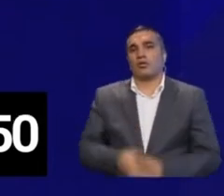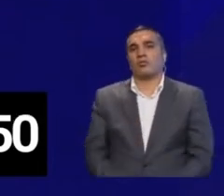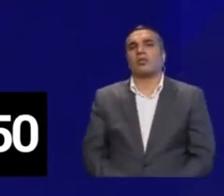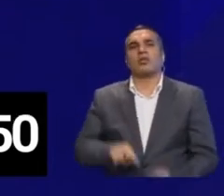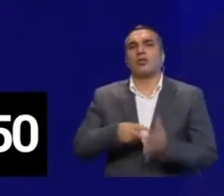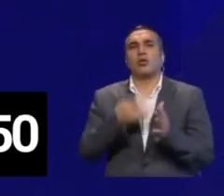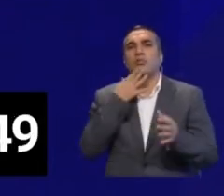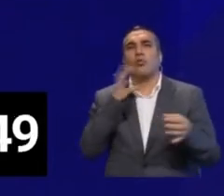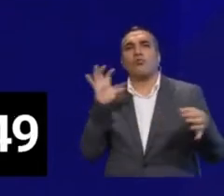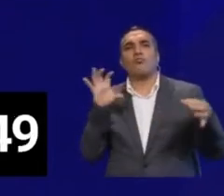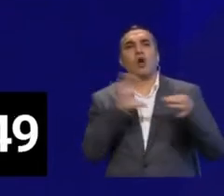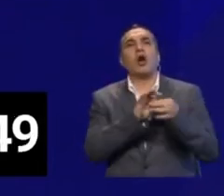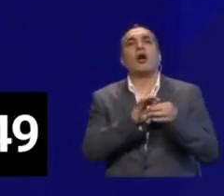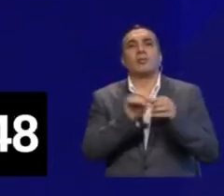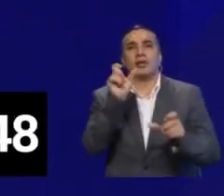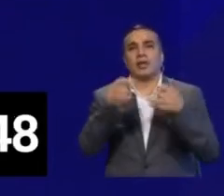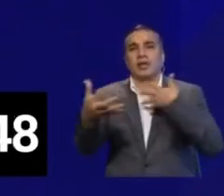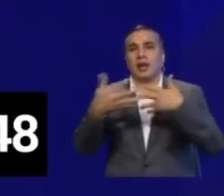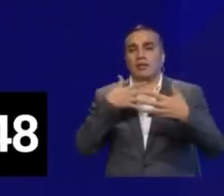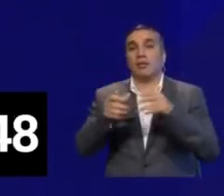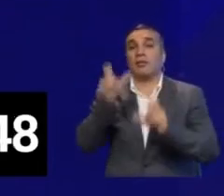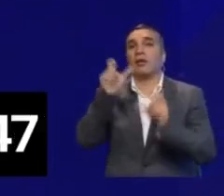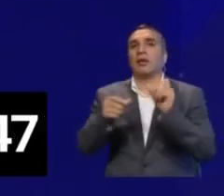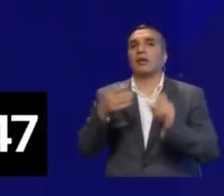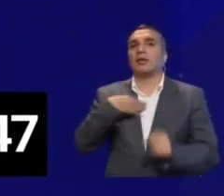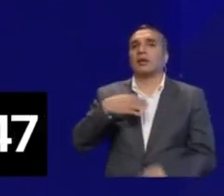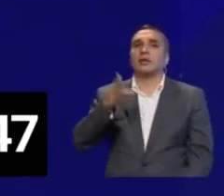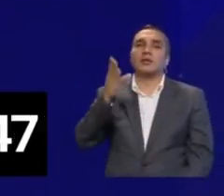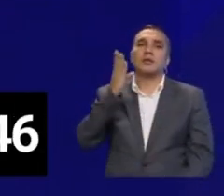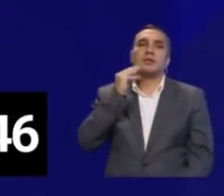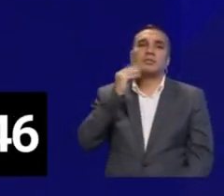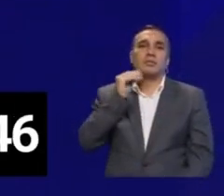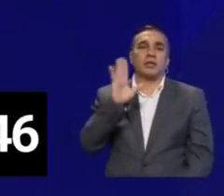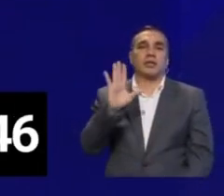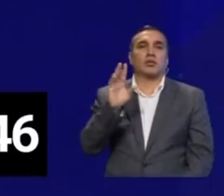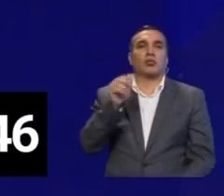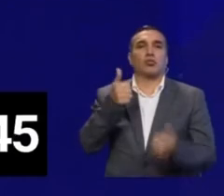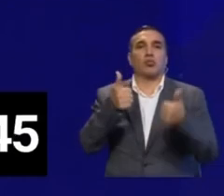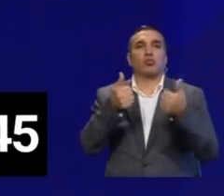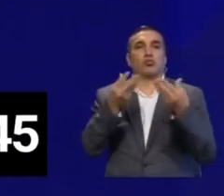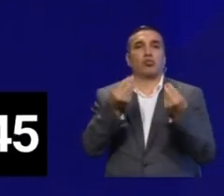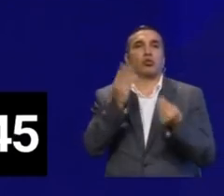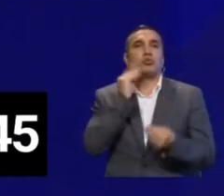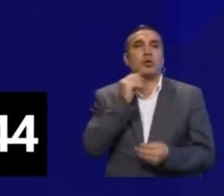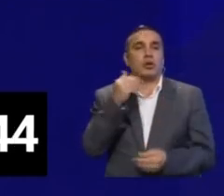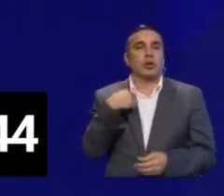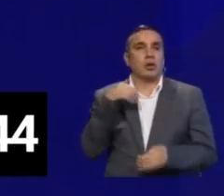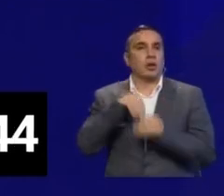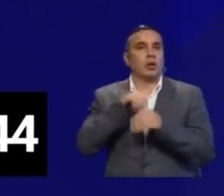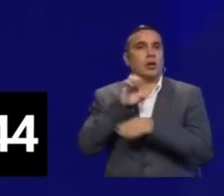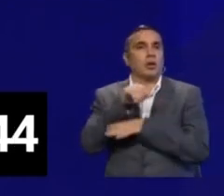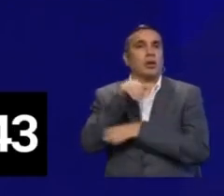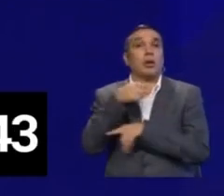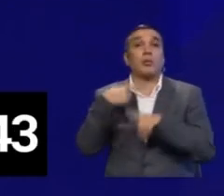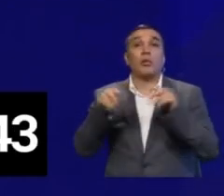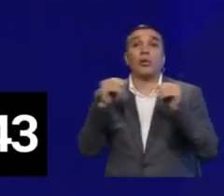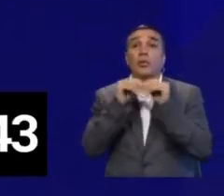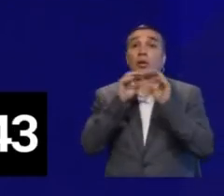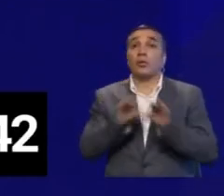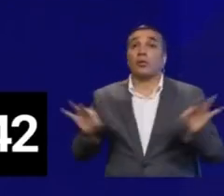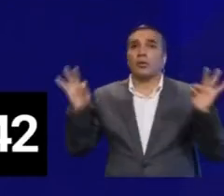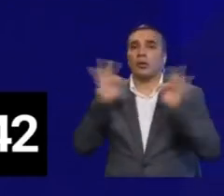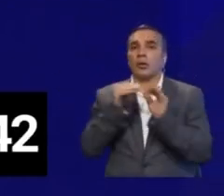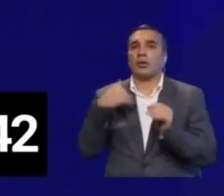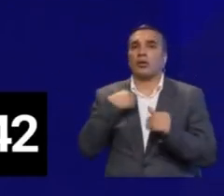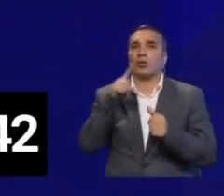gente transparente, con personas capacitadas, con gran experiencia que tenemos en Ecuador, pero sobre todo que tengan una